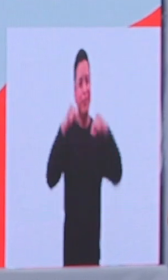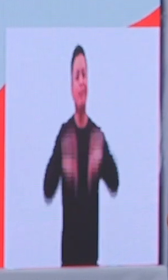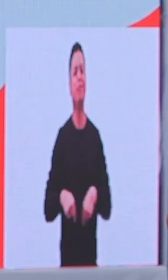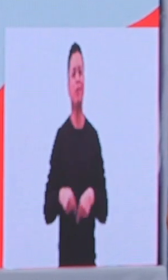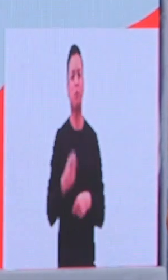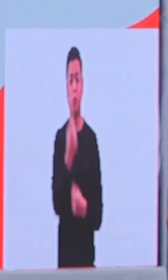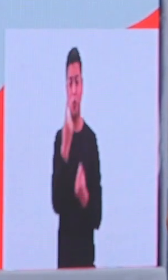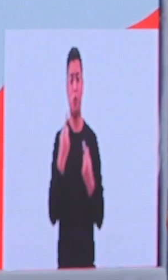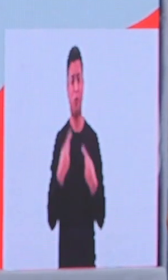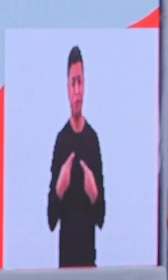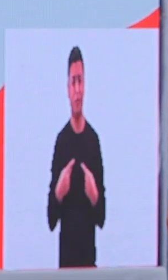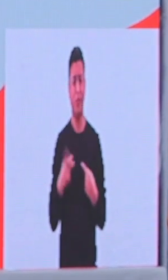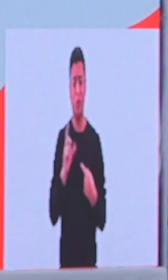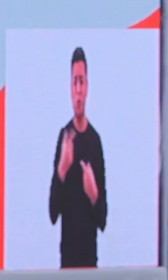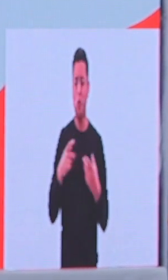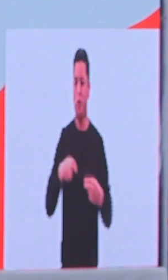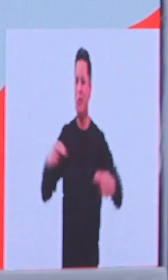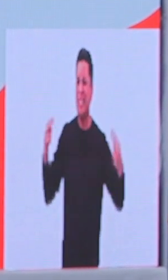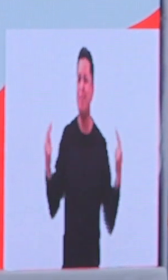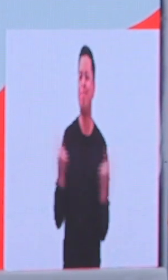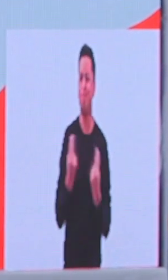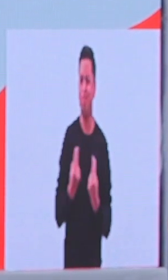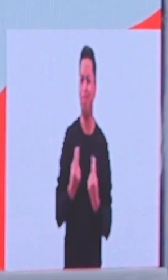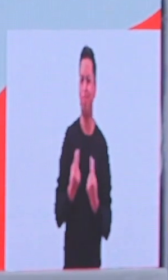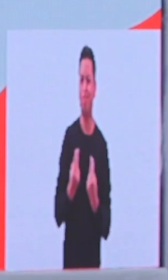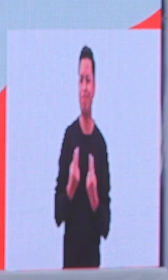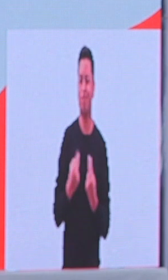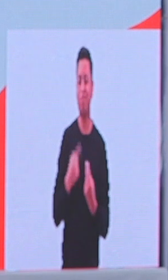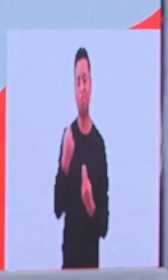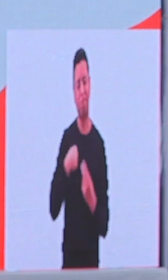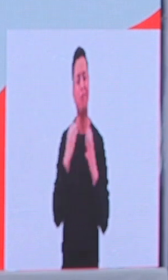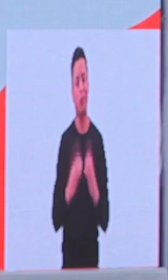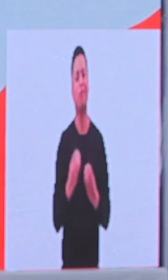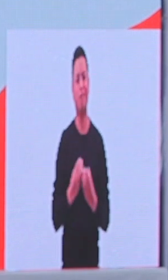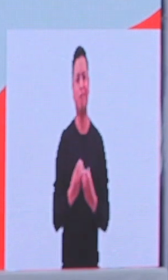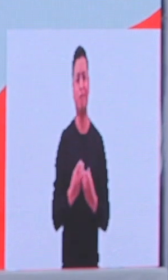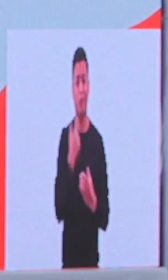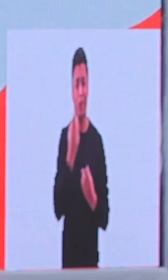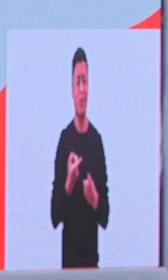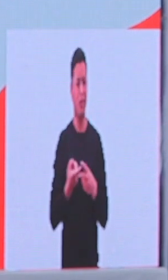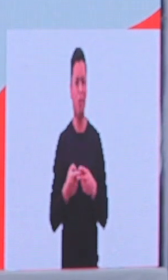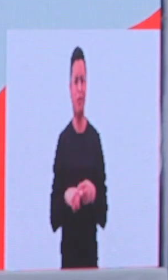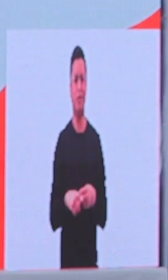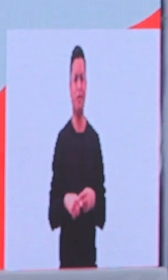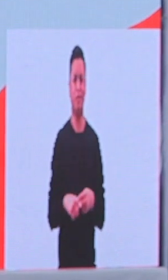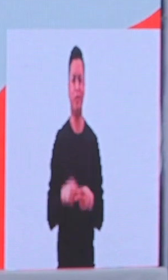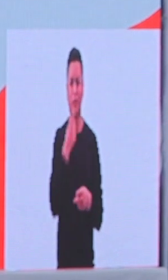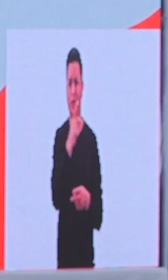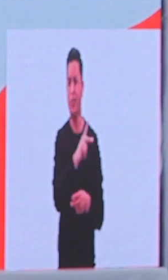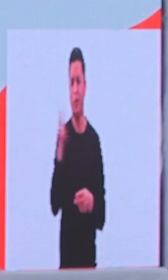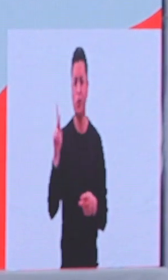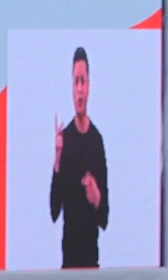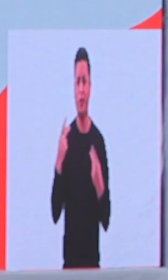alguien en un momento de extrema necesidad me cuidó. Así que quiero comenzar por decirle a todas